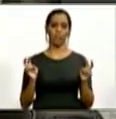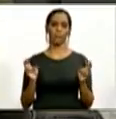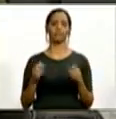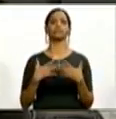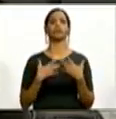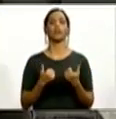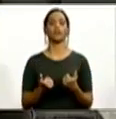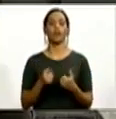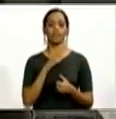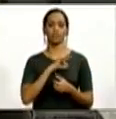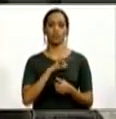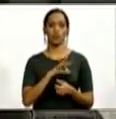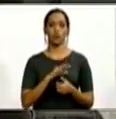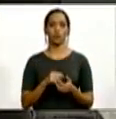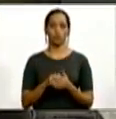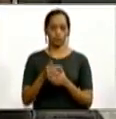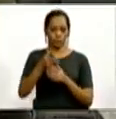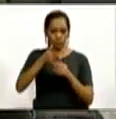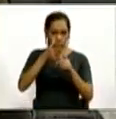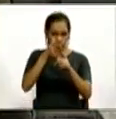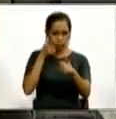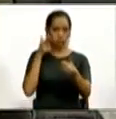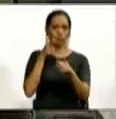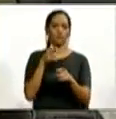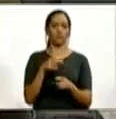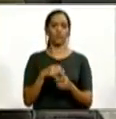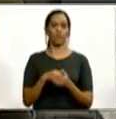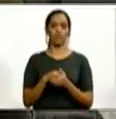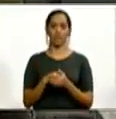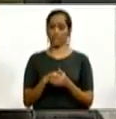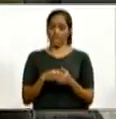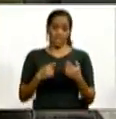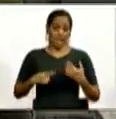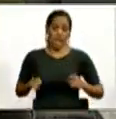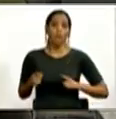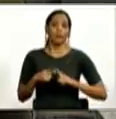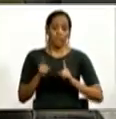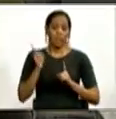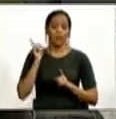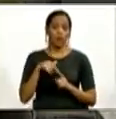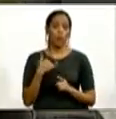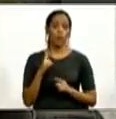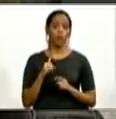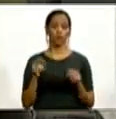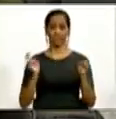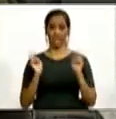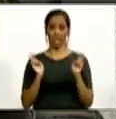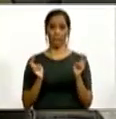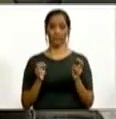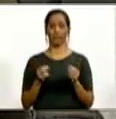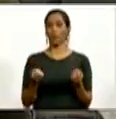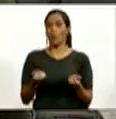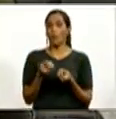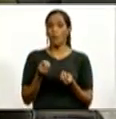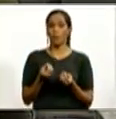a la señora con un francotirador, un solo disparo y tal, pero también hubo temas... como el